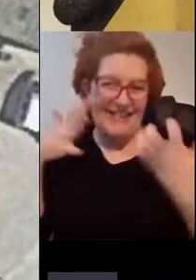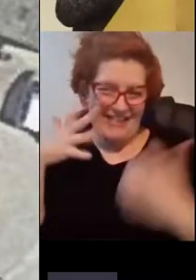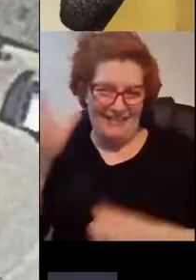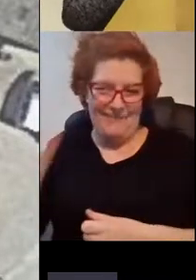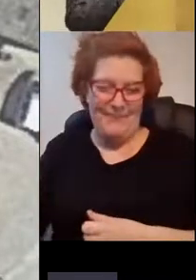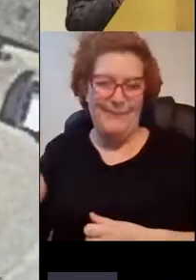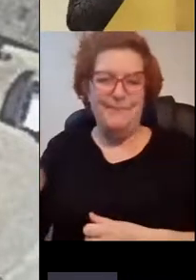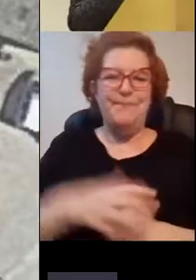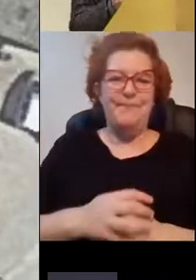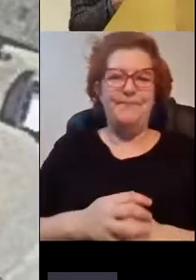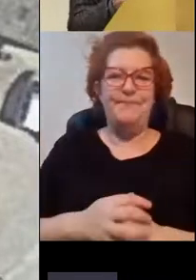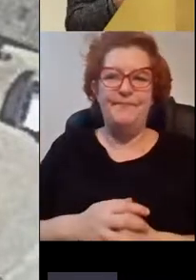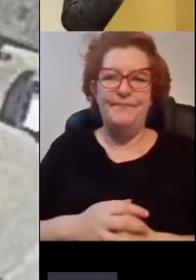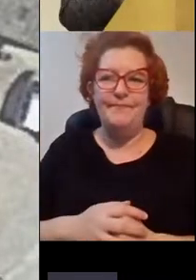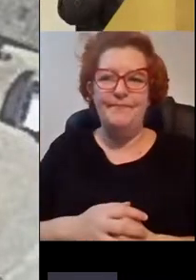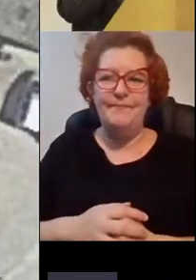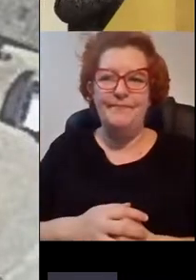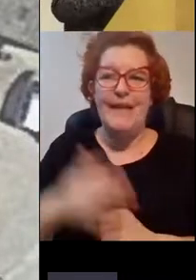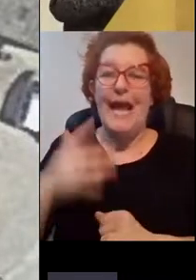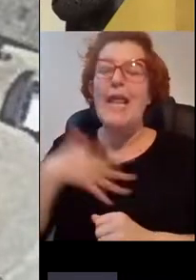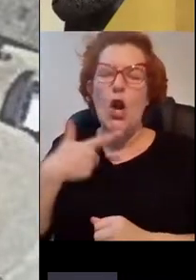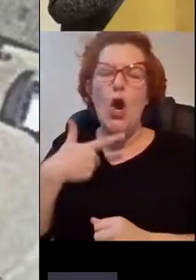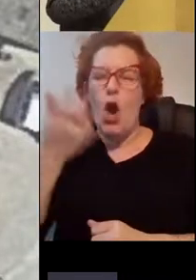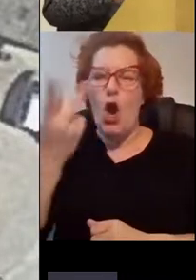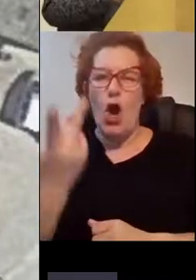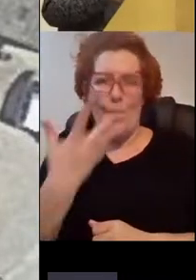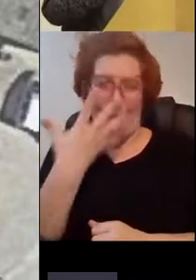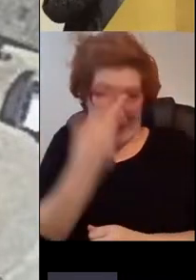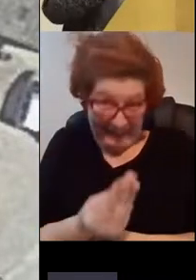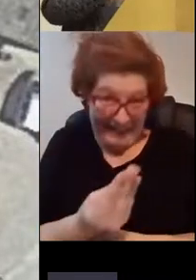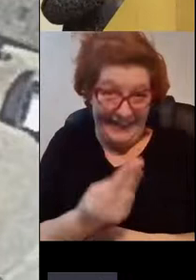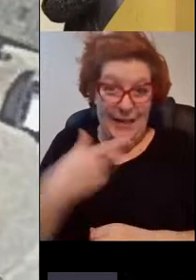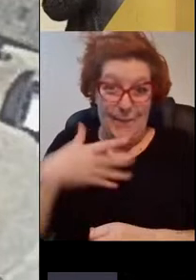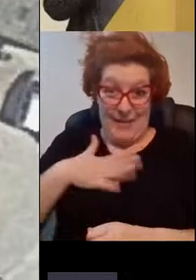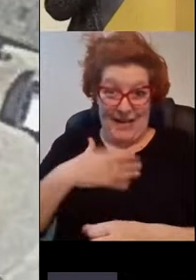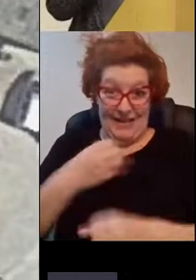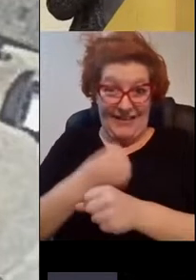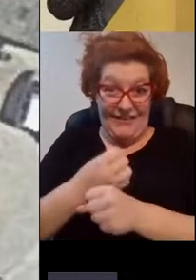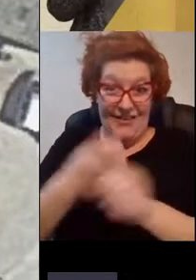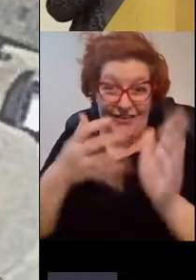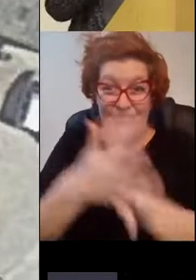Quiero que se entienda que el trabajo que realizamos es un trabajo